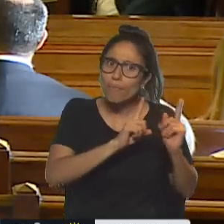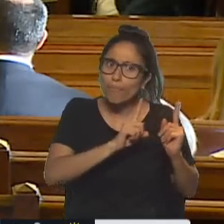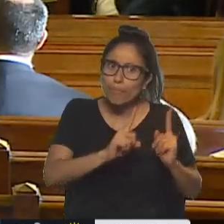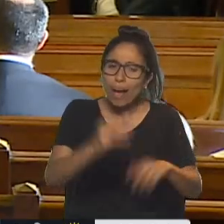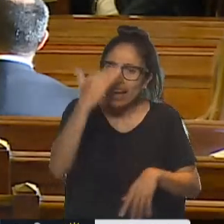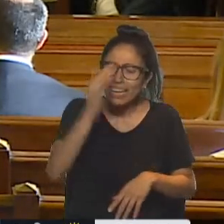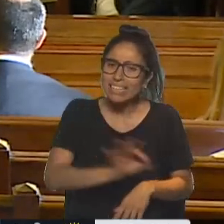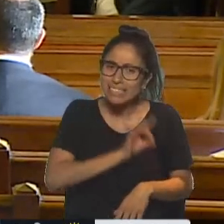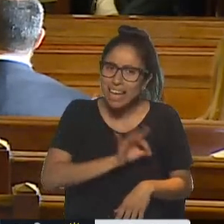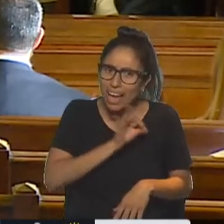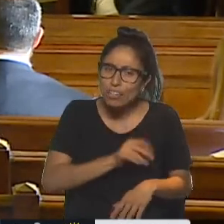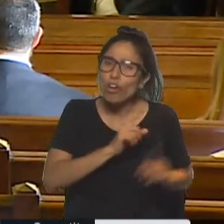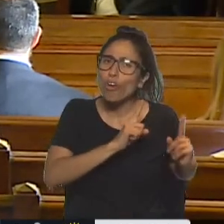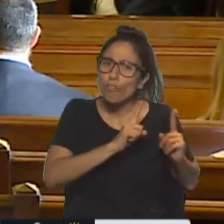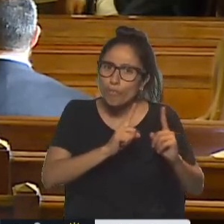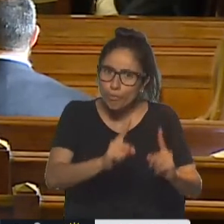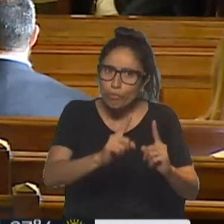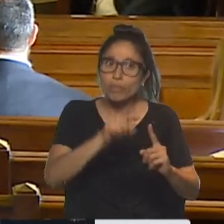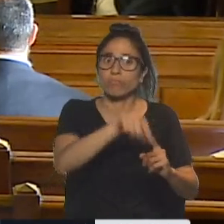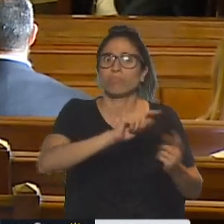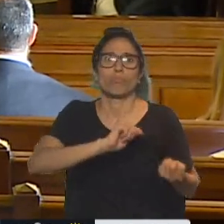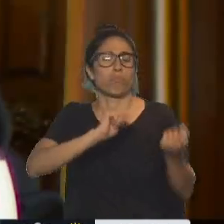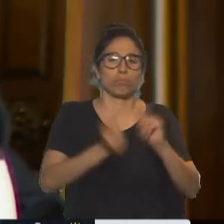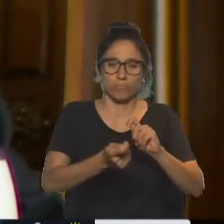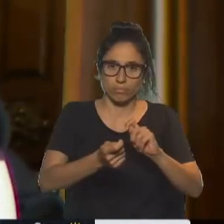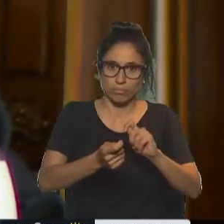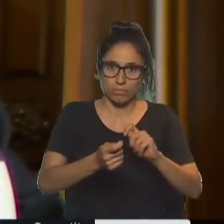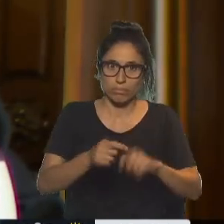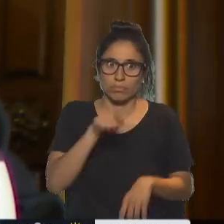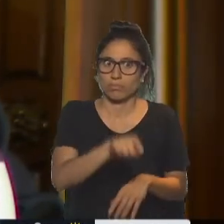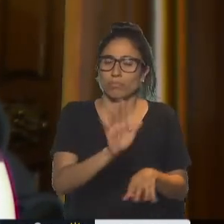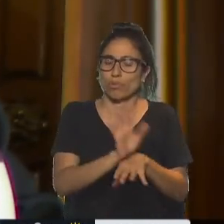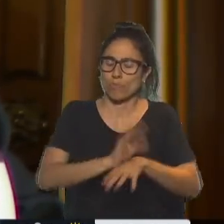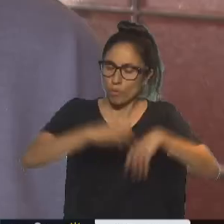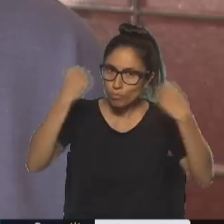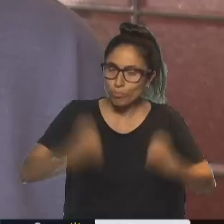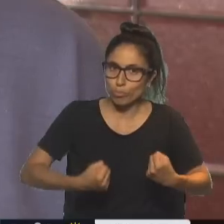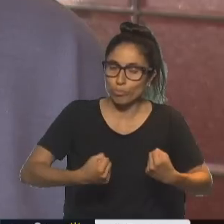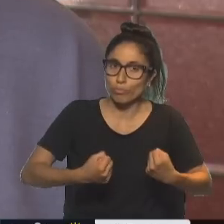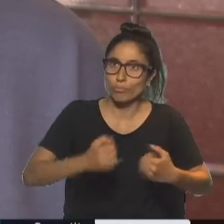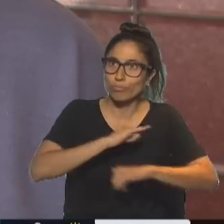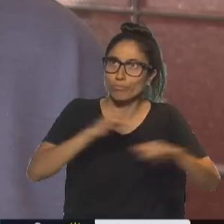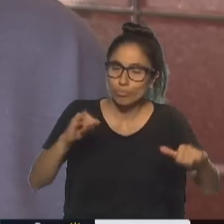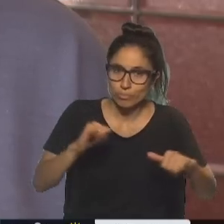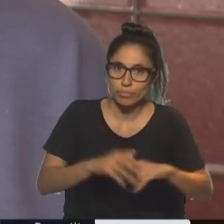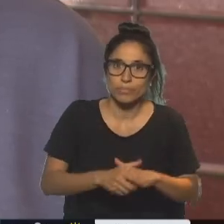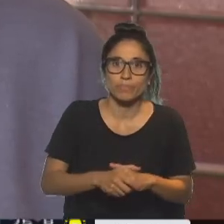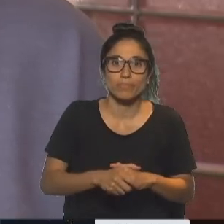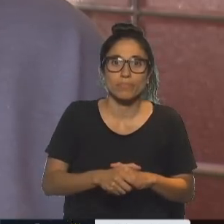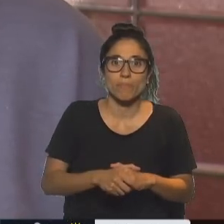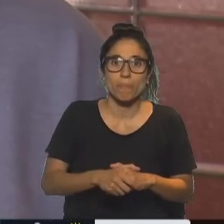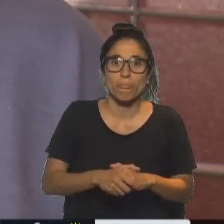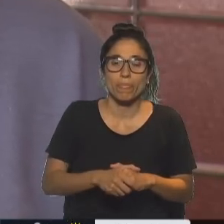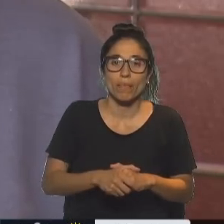derogada por el Congreso de la Nación, un dislate. Era imperativo recusar a la Corte Suprema porque esa